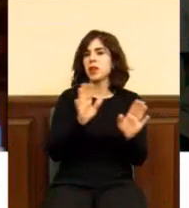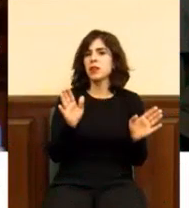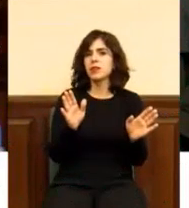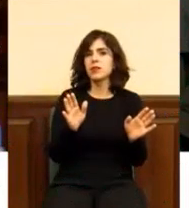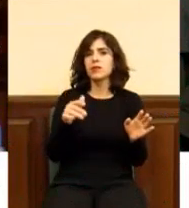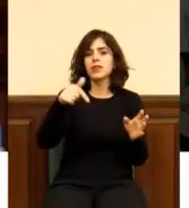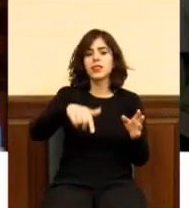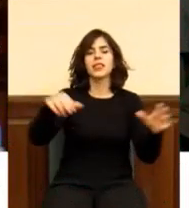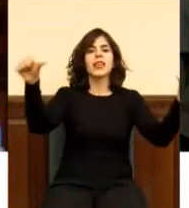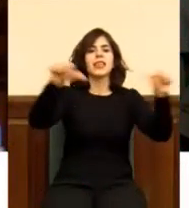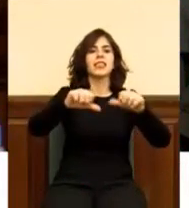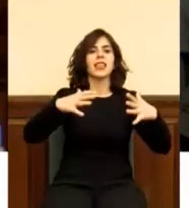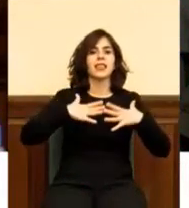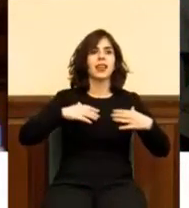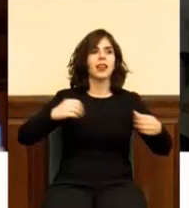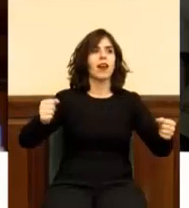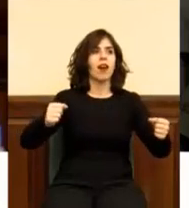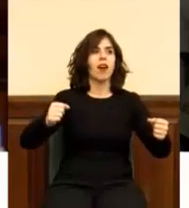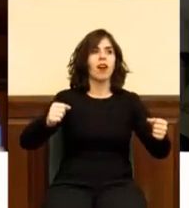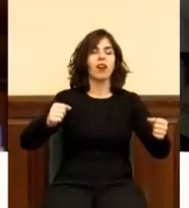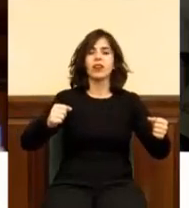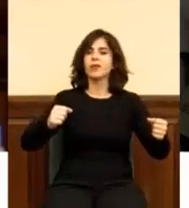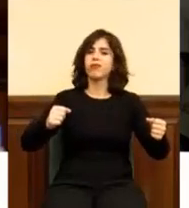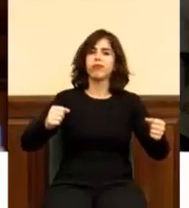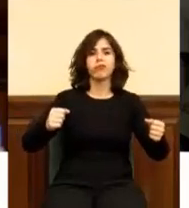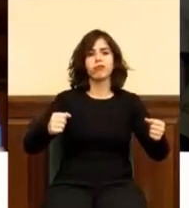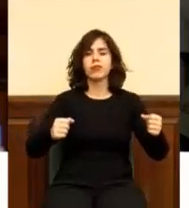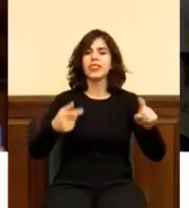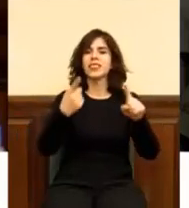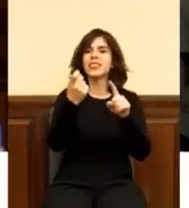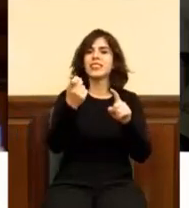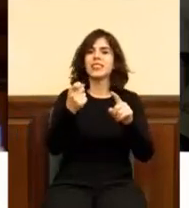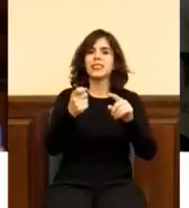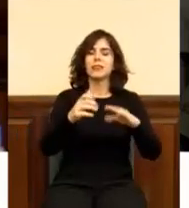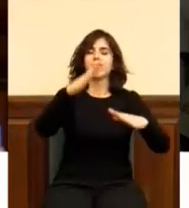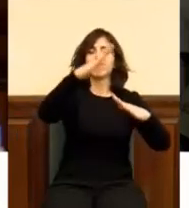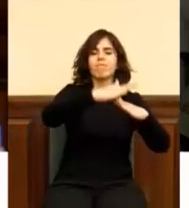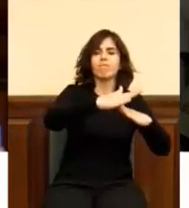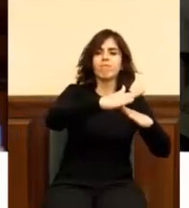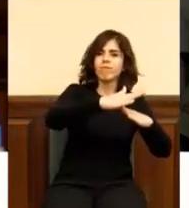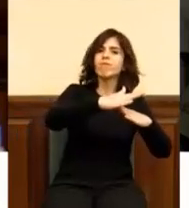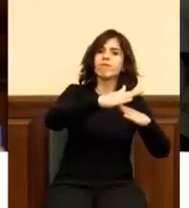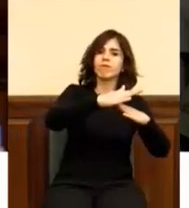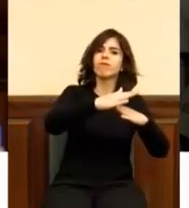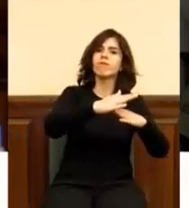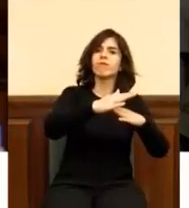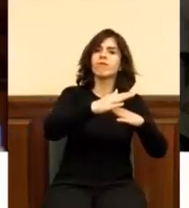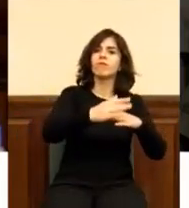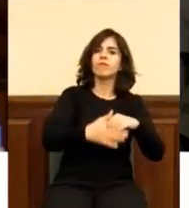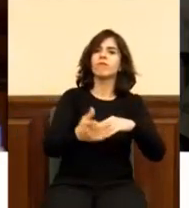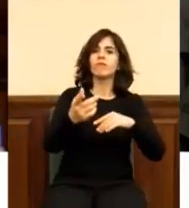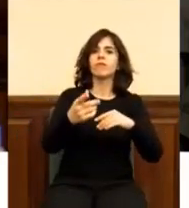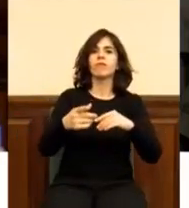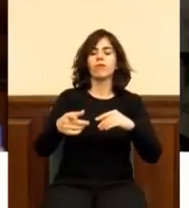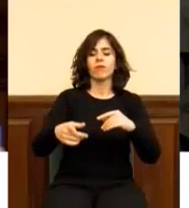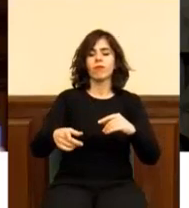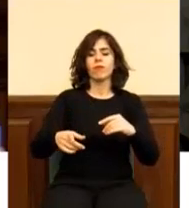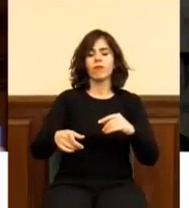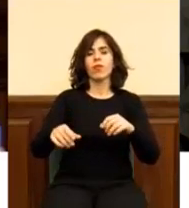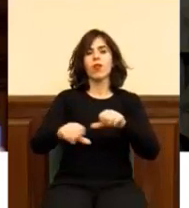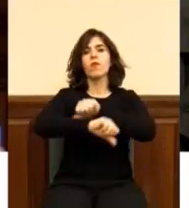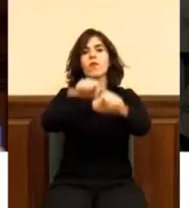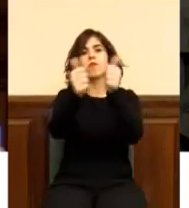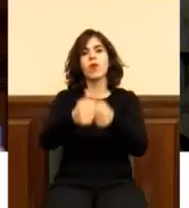crisis sanitaria ha sido un parteaguas, un punto de inflexión que ha puesto al descubierto todas las costuras del